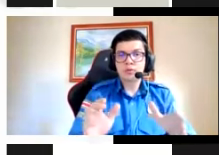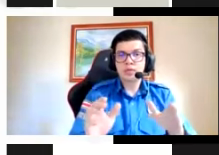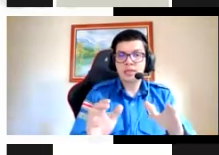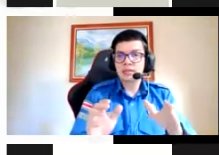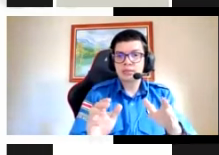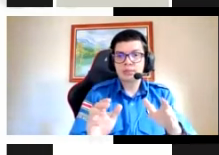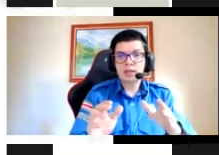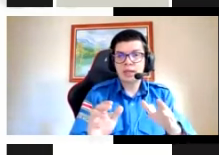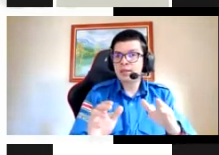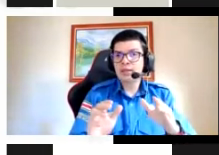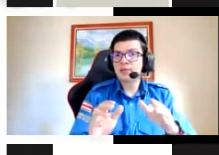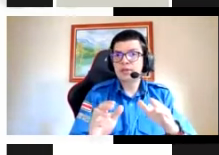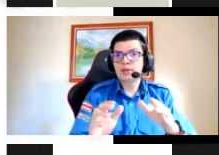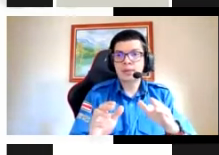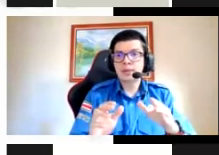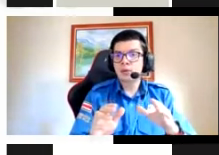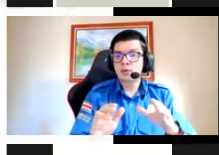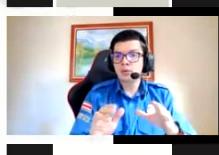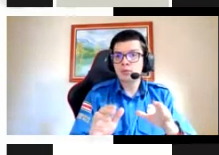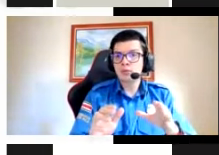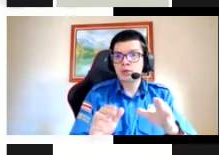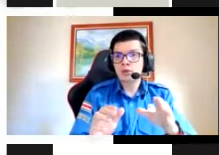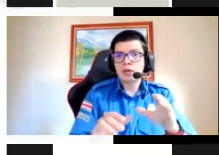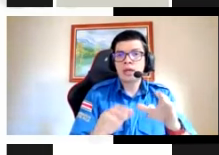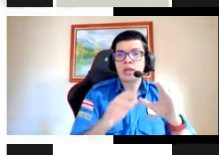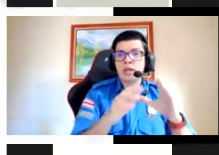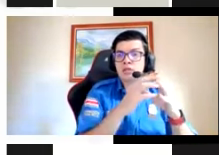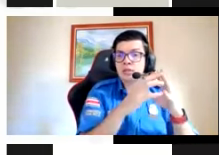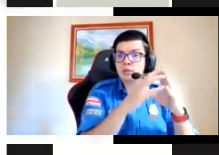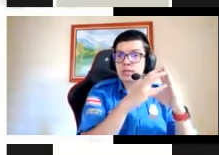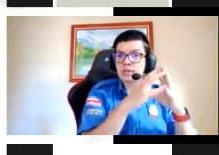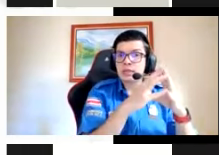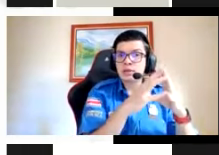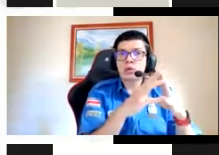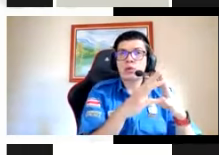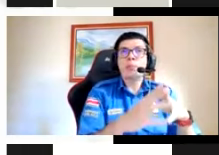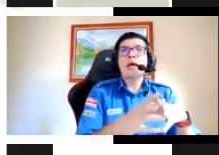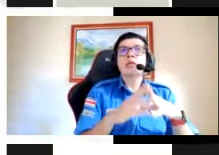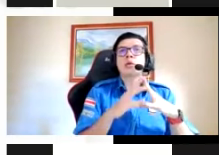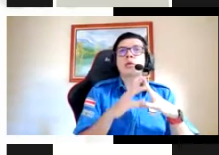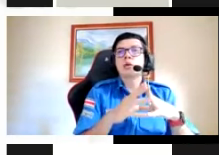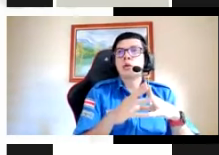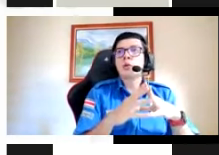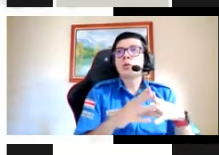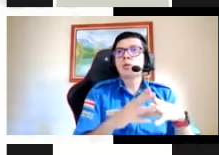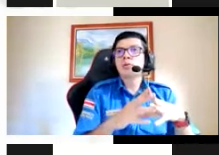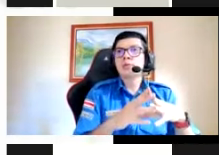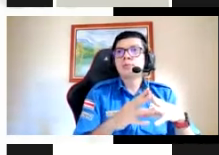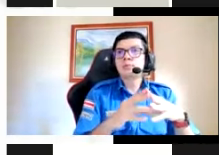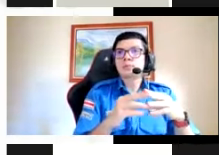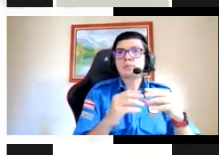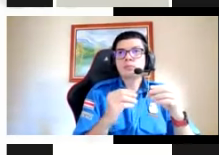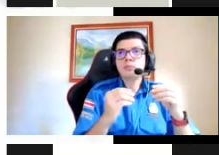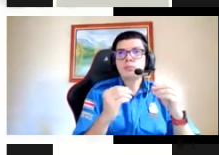¿Puedo sacar ese recipiente de ahí? Definitivamente no. ¿Ok? Entonces estamos comprando